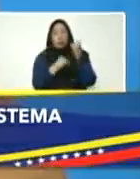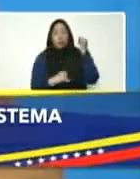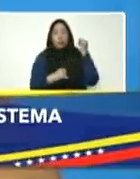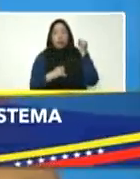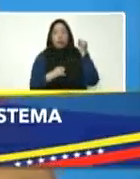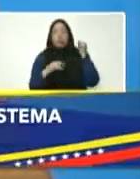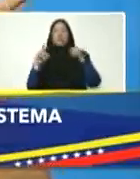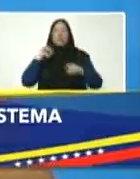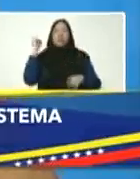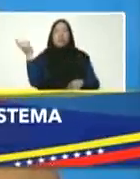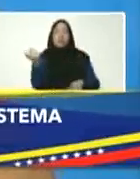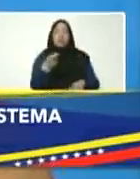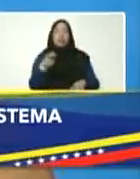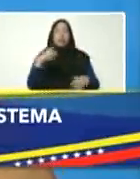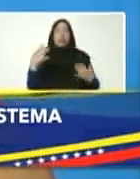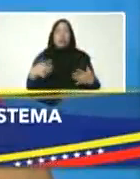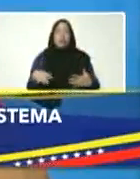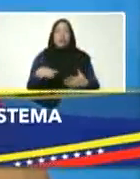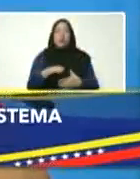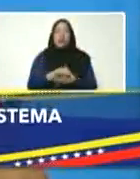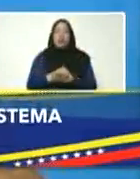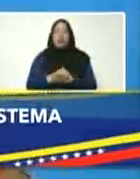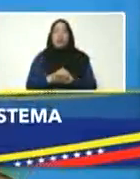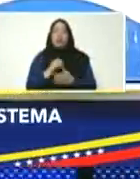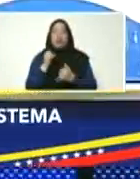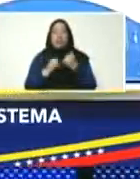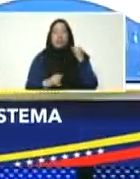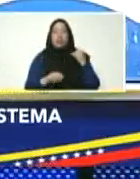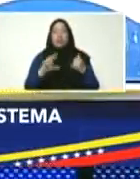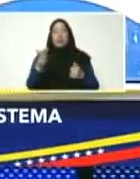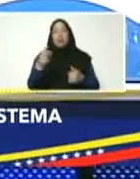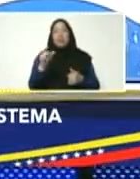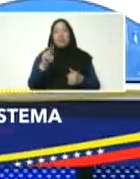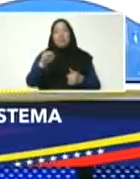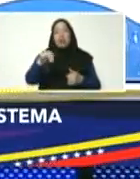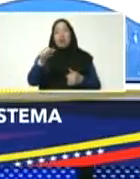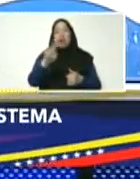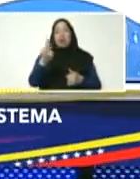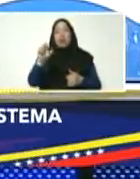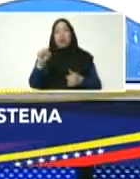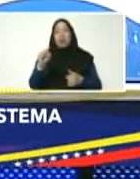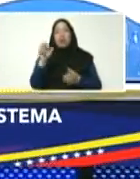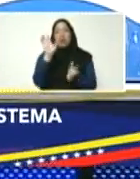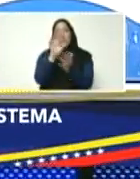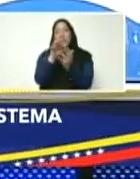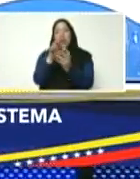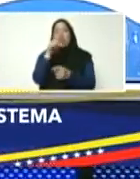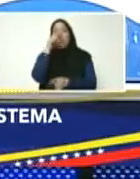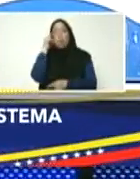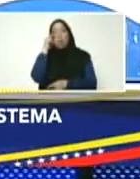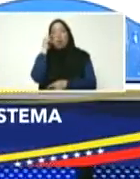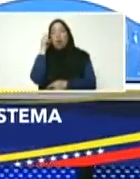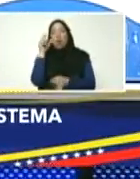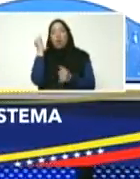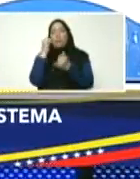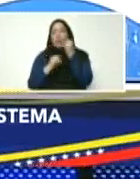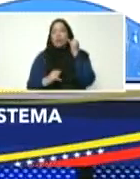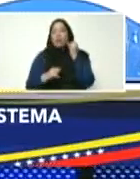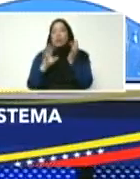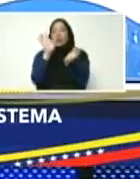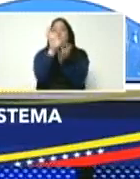es del llano, esto es Gamarra. Estos gamarros son, sí, del llano. ¿Y Morao? De Margarita. De Margarita. Tú tienes